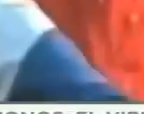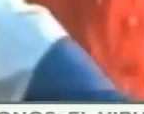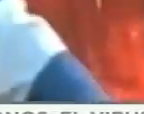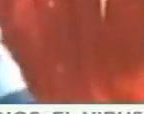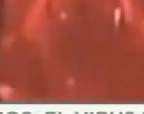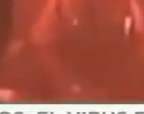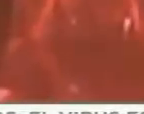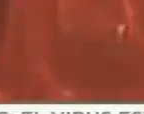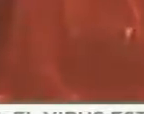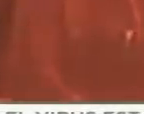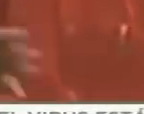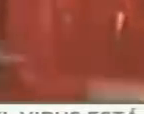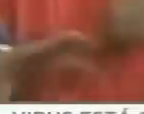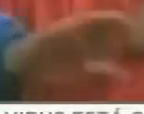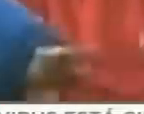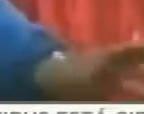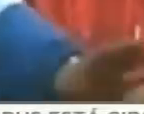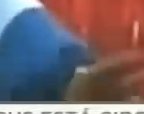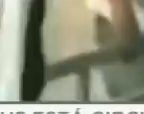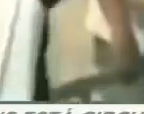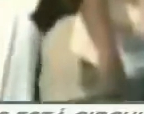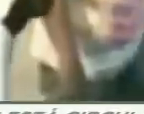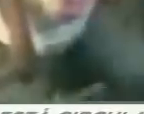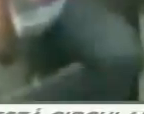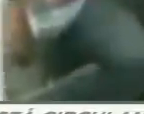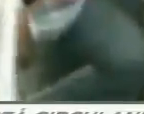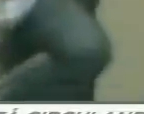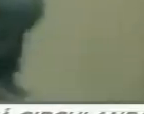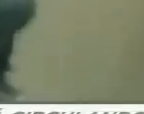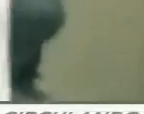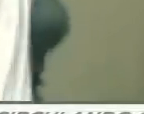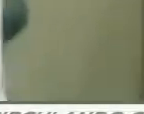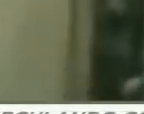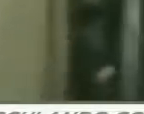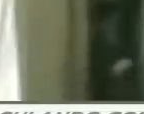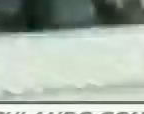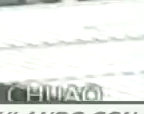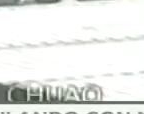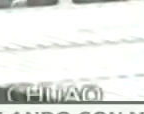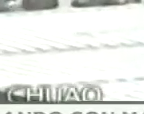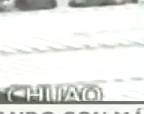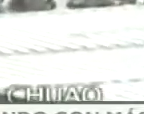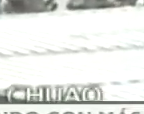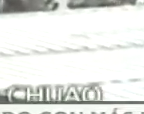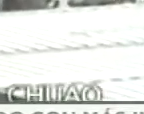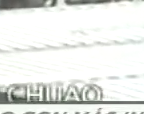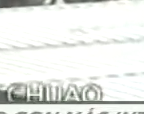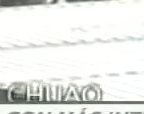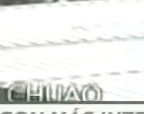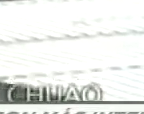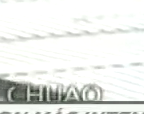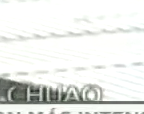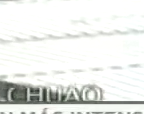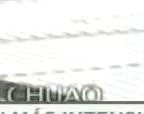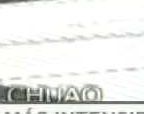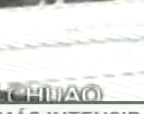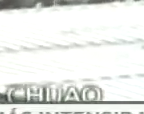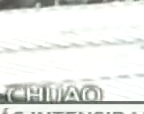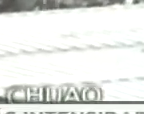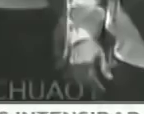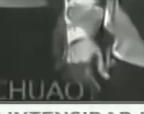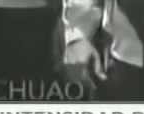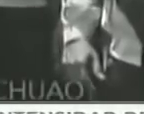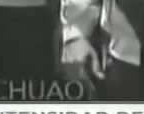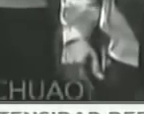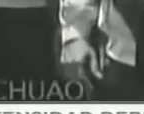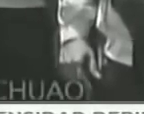nunca se rindió. Y esto no lo perdonaría el imperialismo. El 11 de abril de 2002 fue la